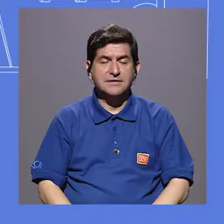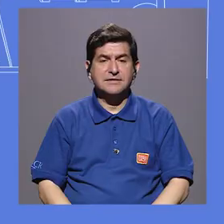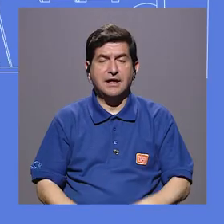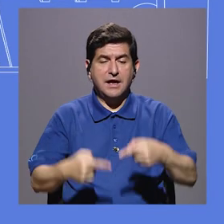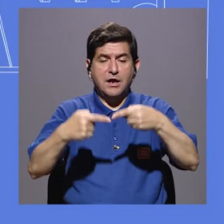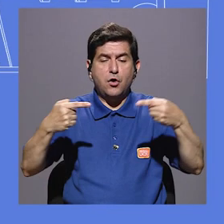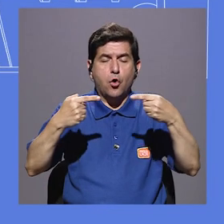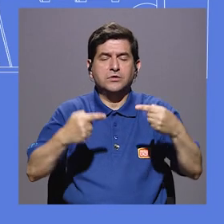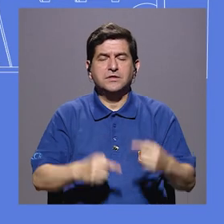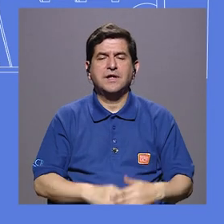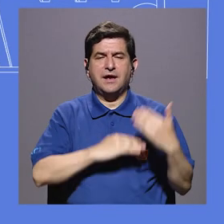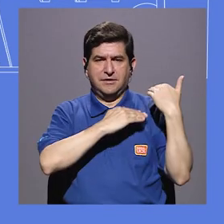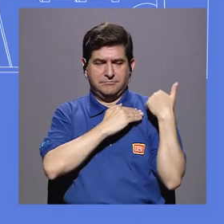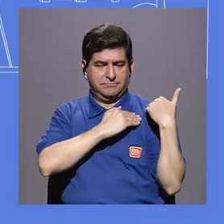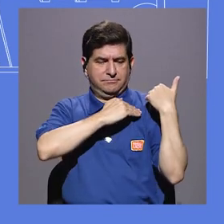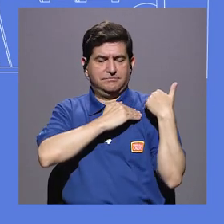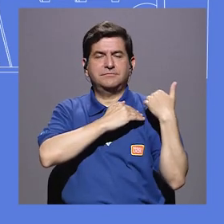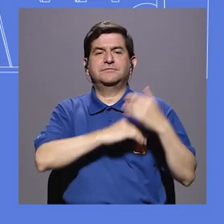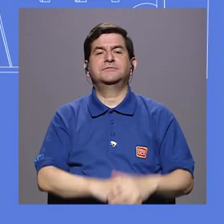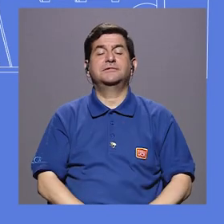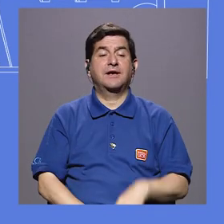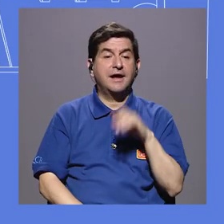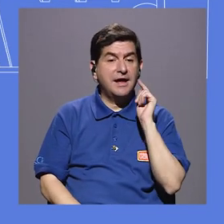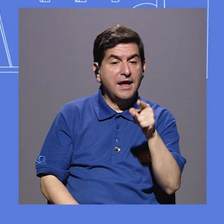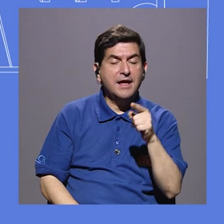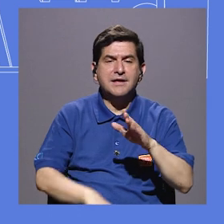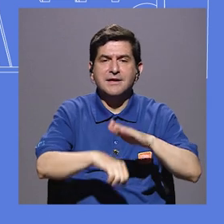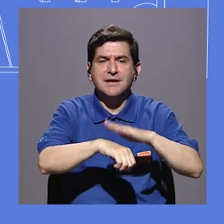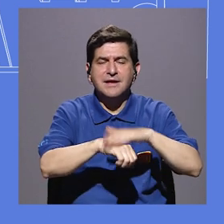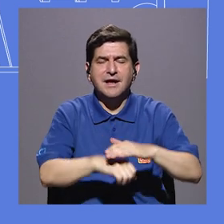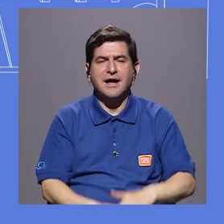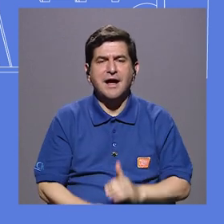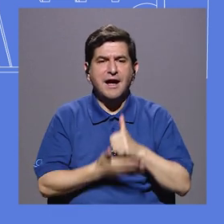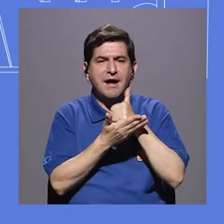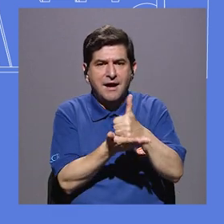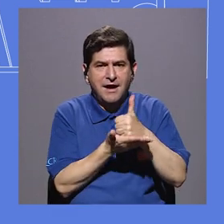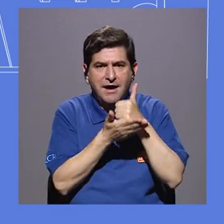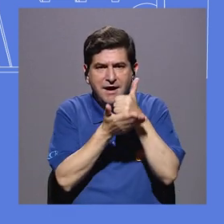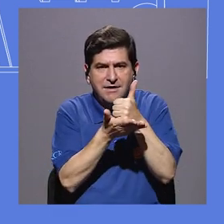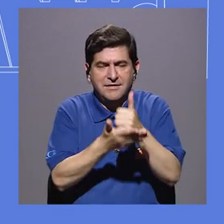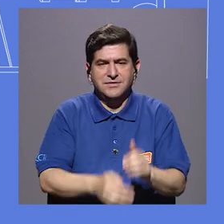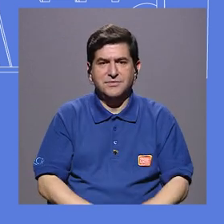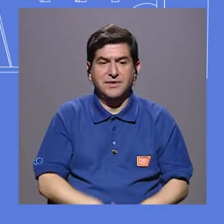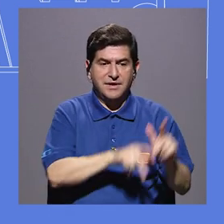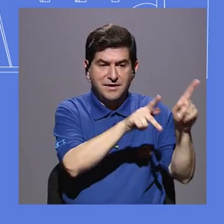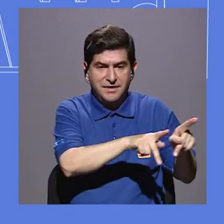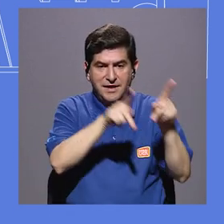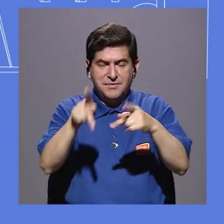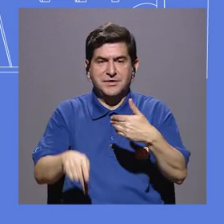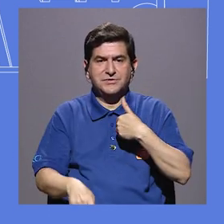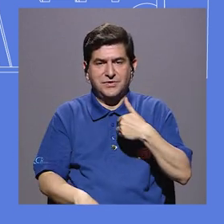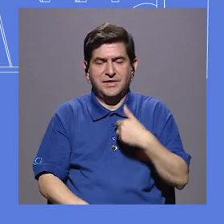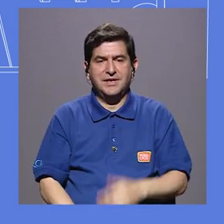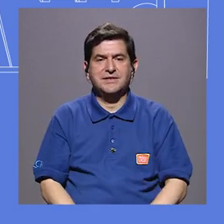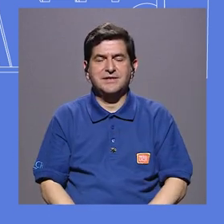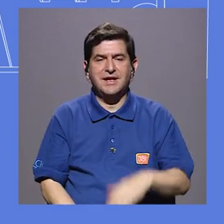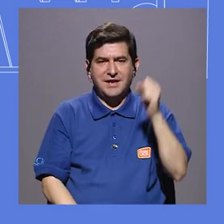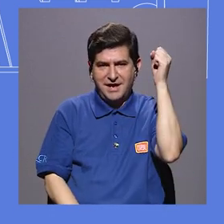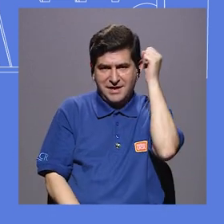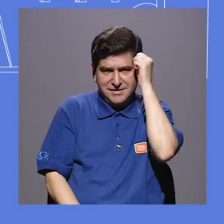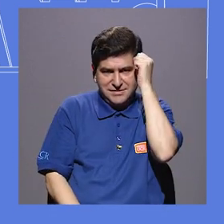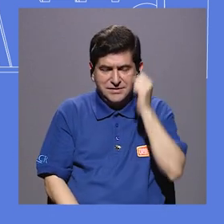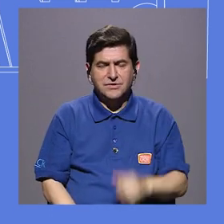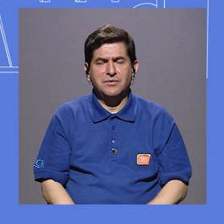de contrarresistencia es el ejercicio que nos va a ayudar a favorecer más a estas personas con el síndrome de